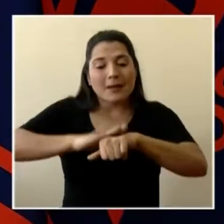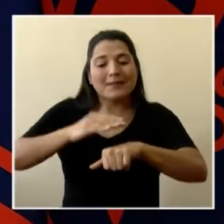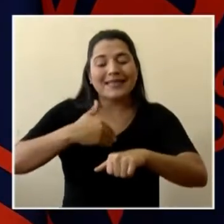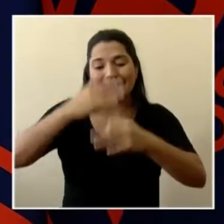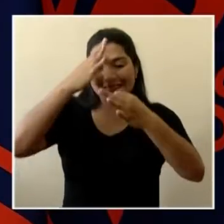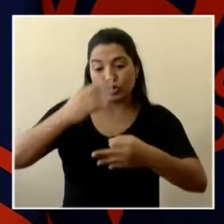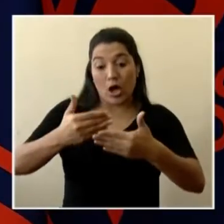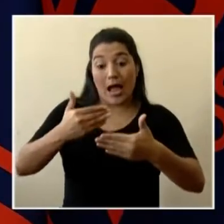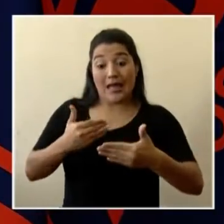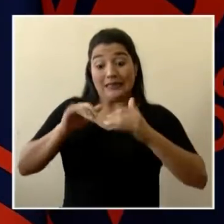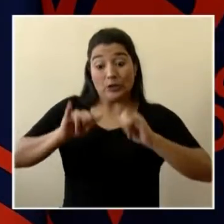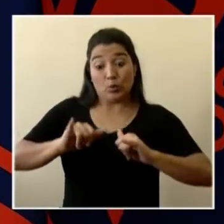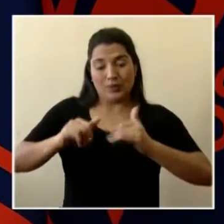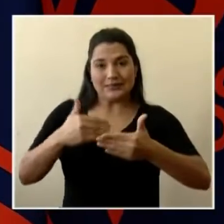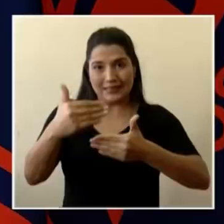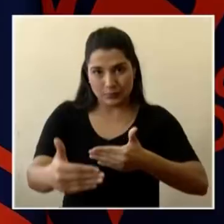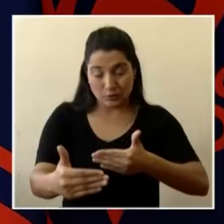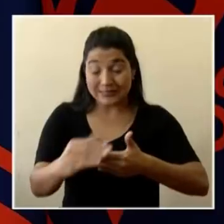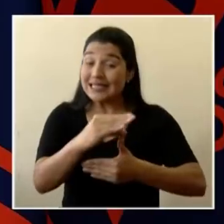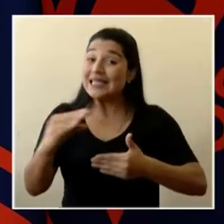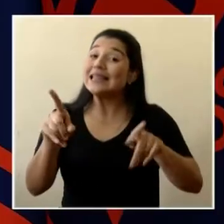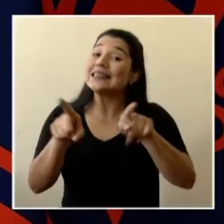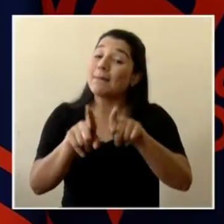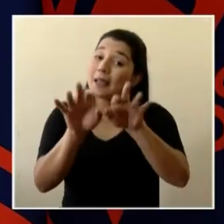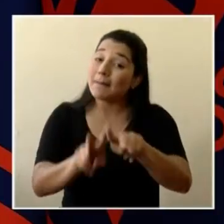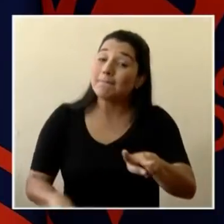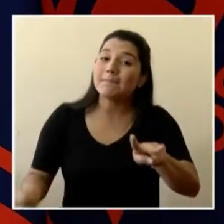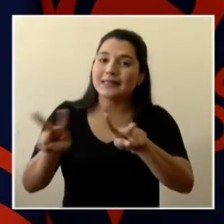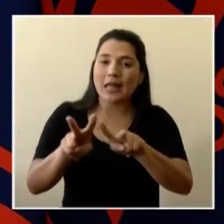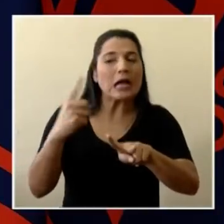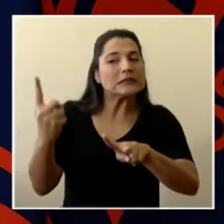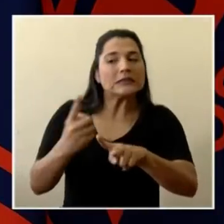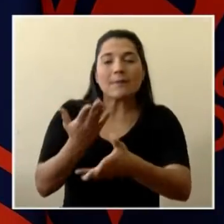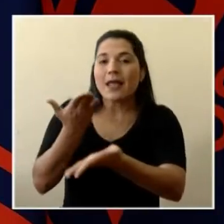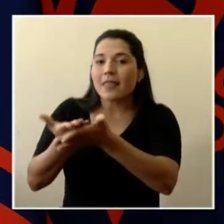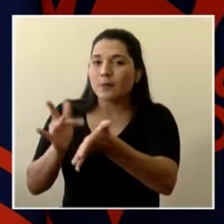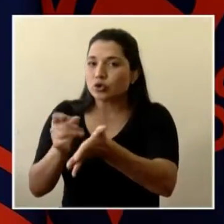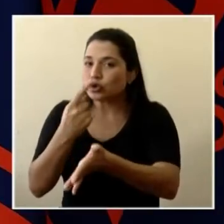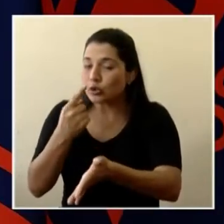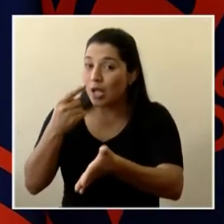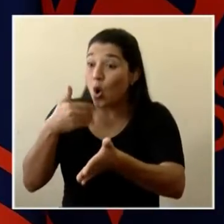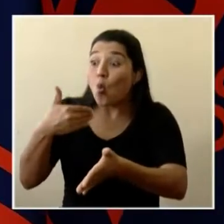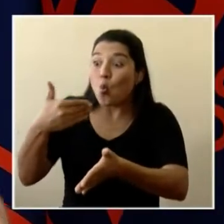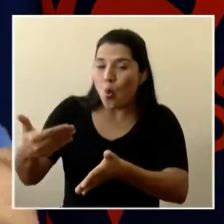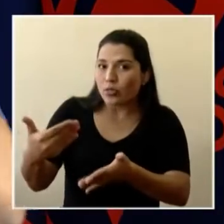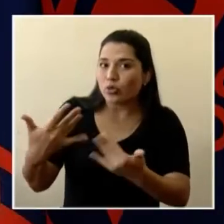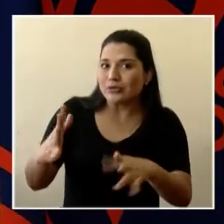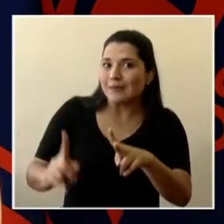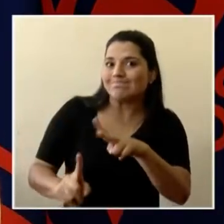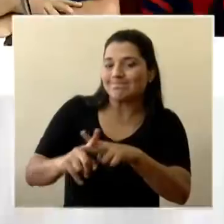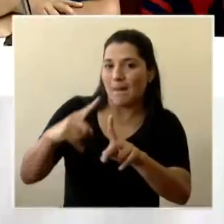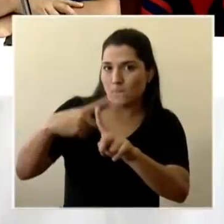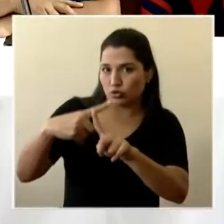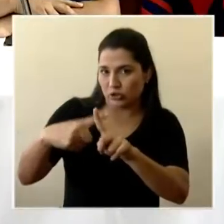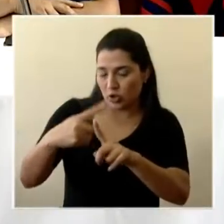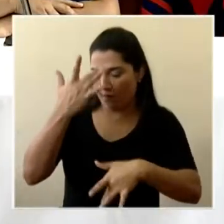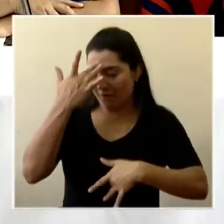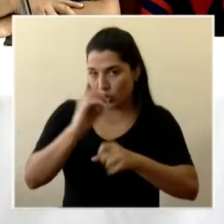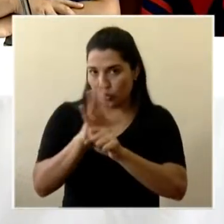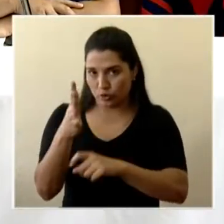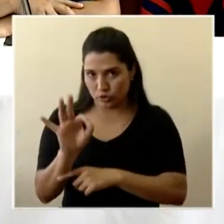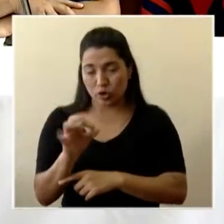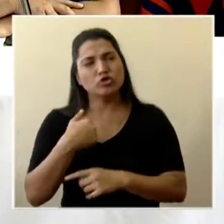que a los pacientes siempre se les va a dar el tratamiento en el momento que se les diagnostica. Yo quiero hacer una aclaración,